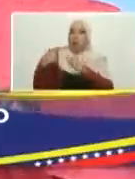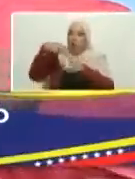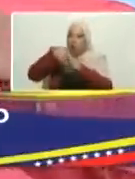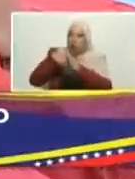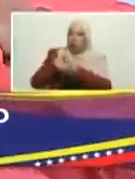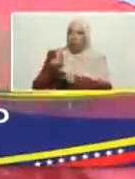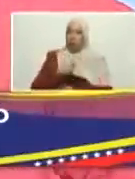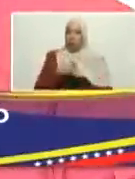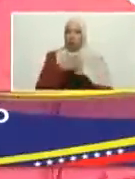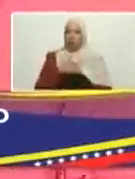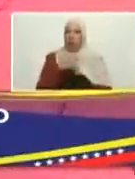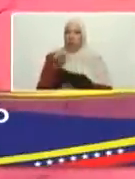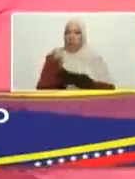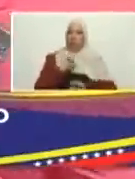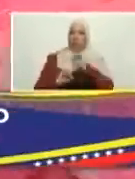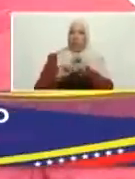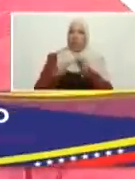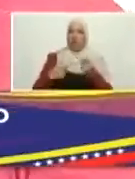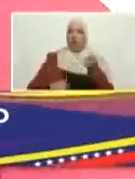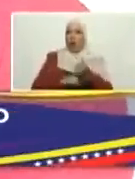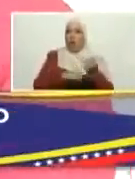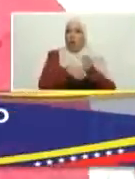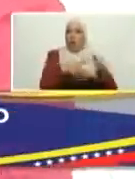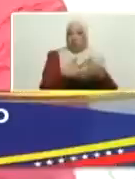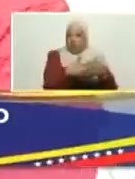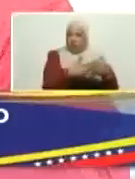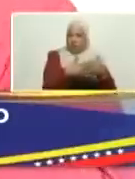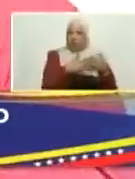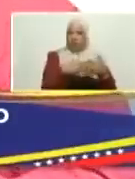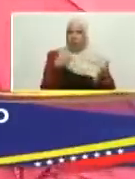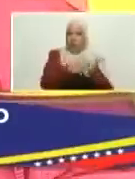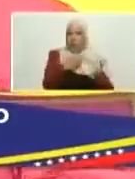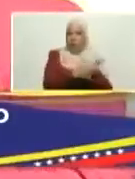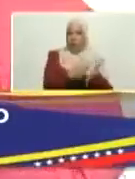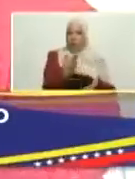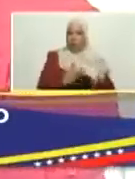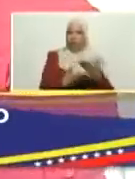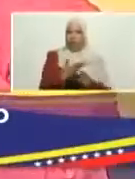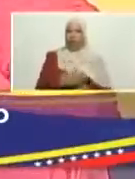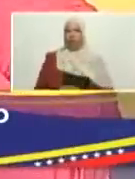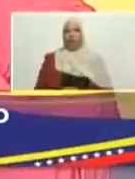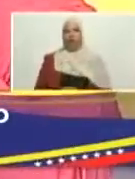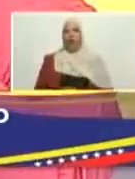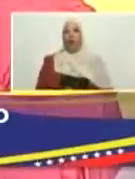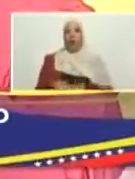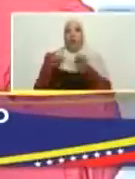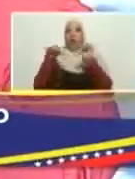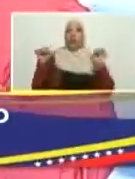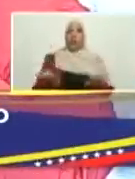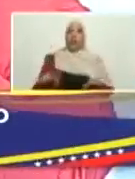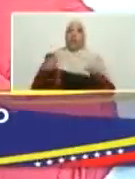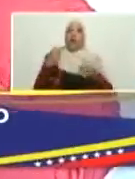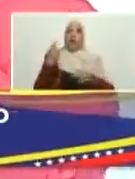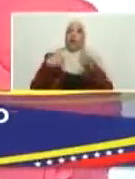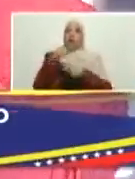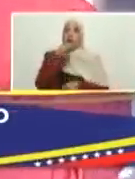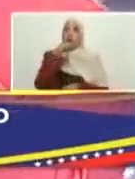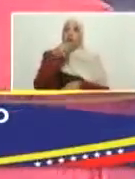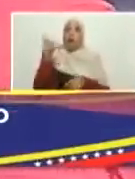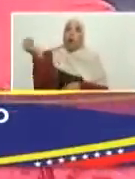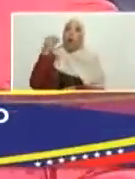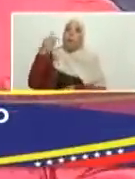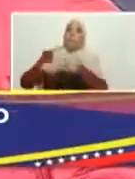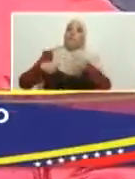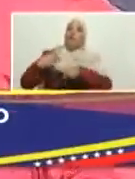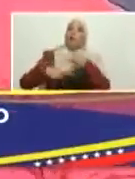bombas, su agresión, su maldad. Pero hemos resistido, hemos creado un modelo de resistencia y vamos avanzando a